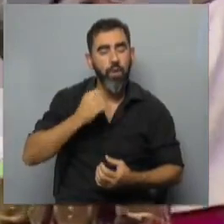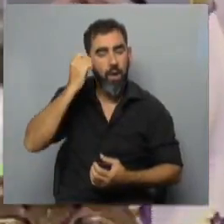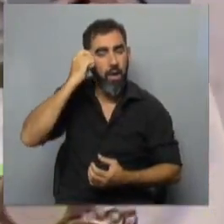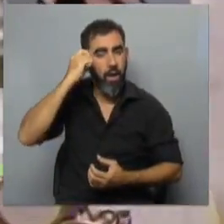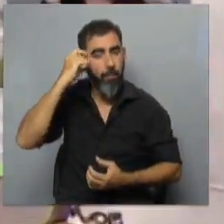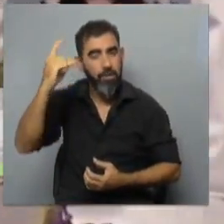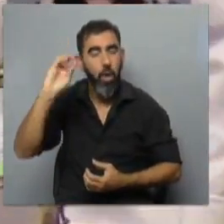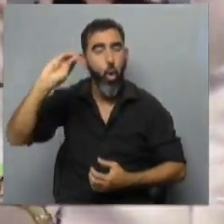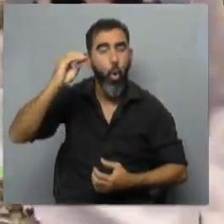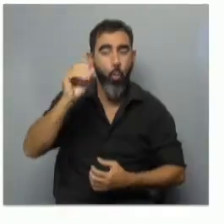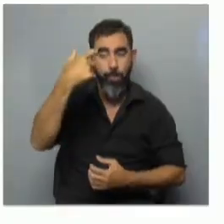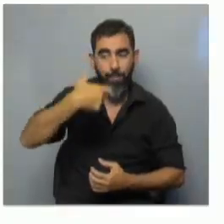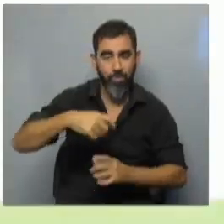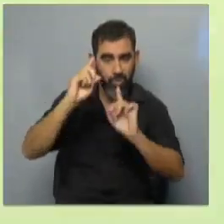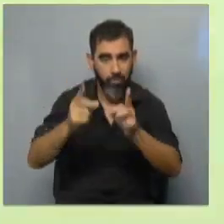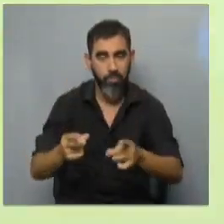y juventud